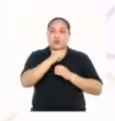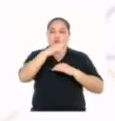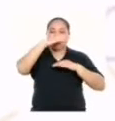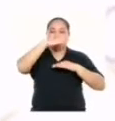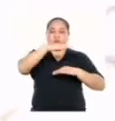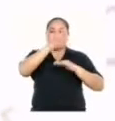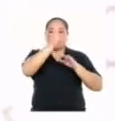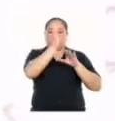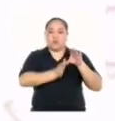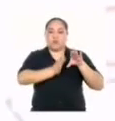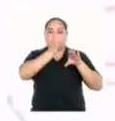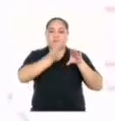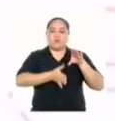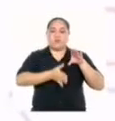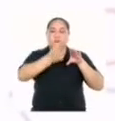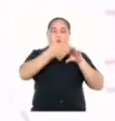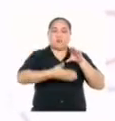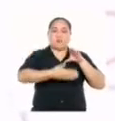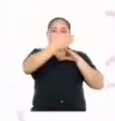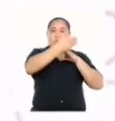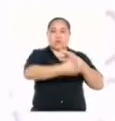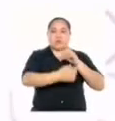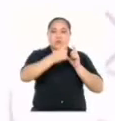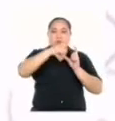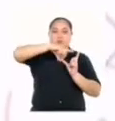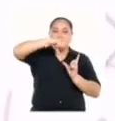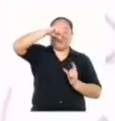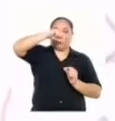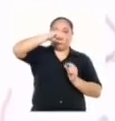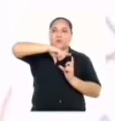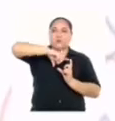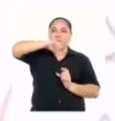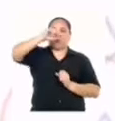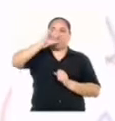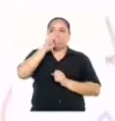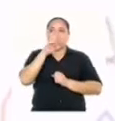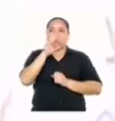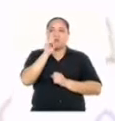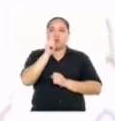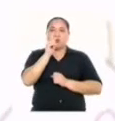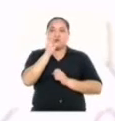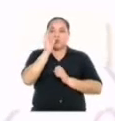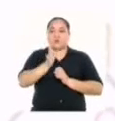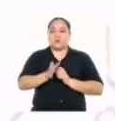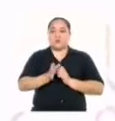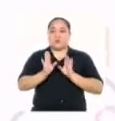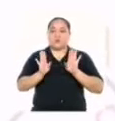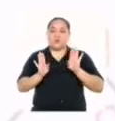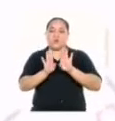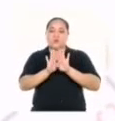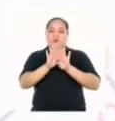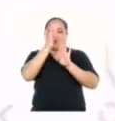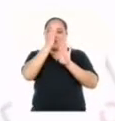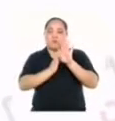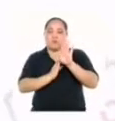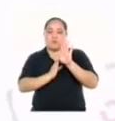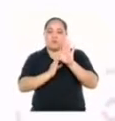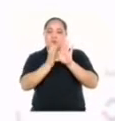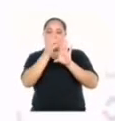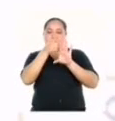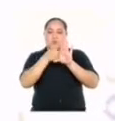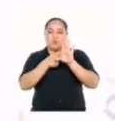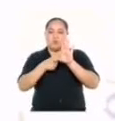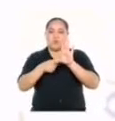aquellas donde todas sus caras laterales son rectángulos y sus aristas laterales son perpendiculares a